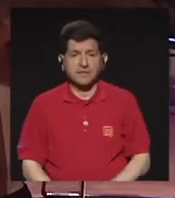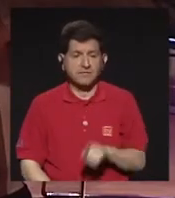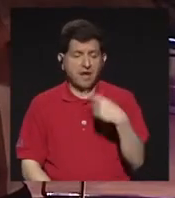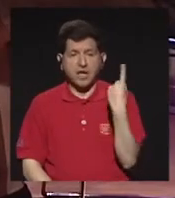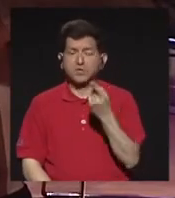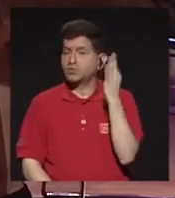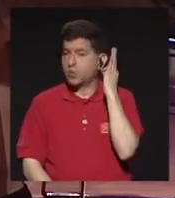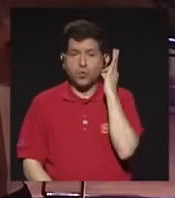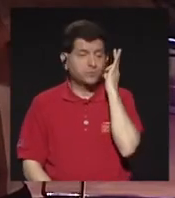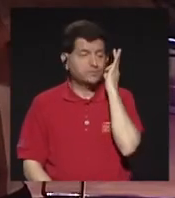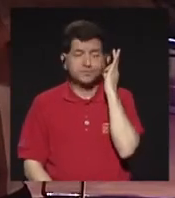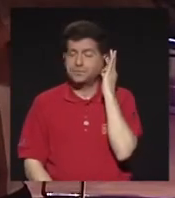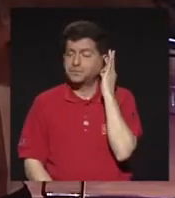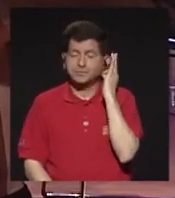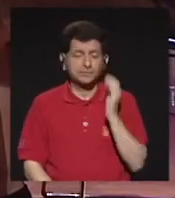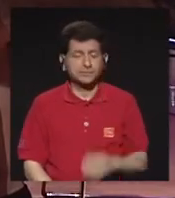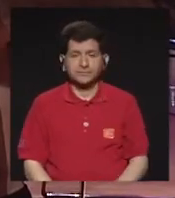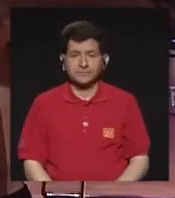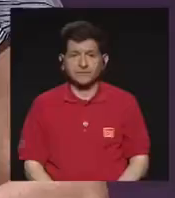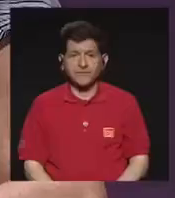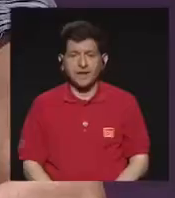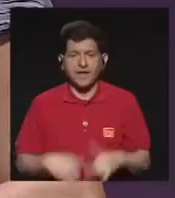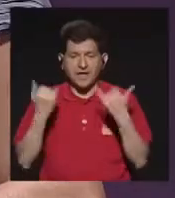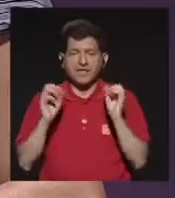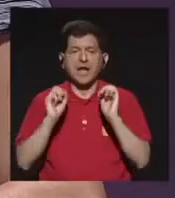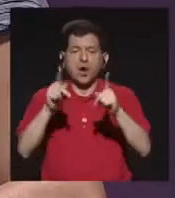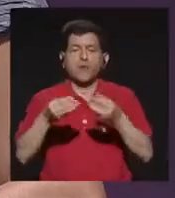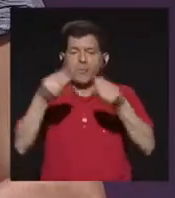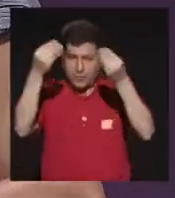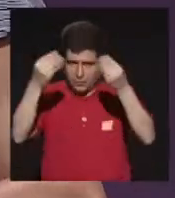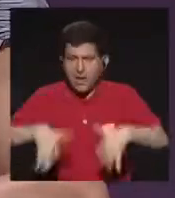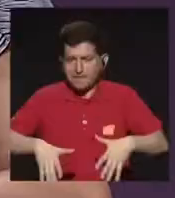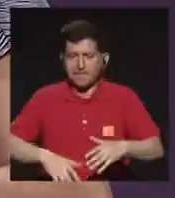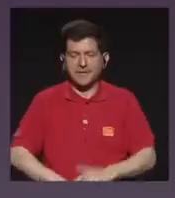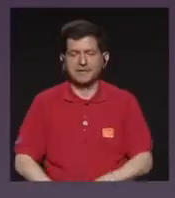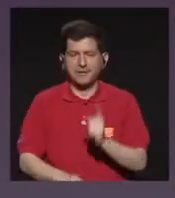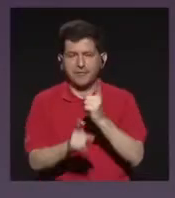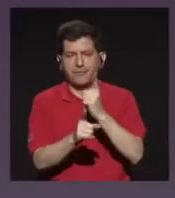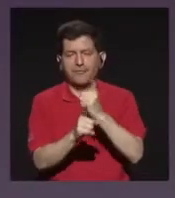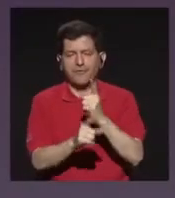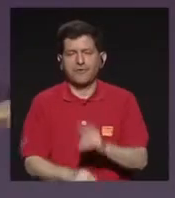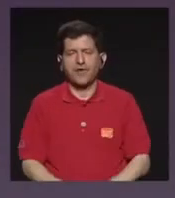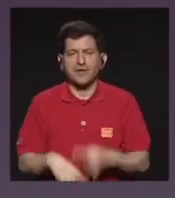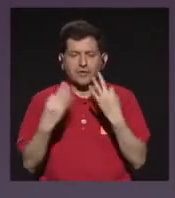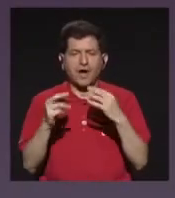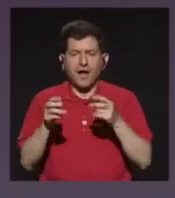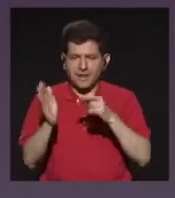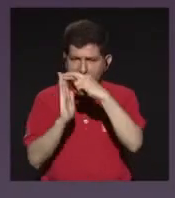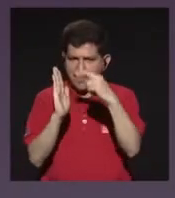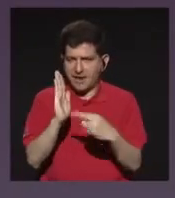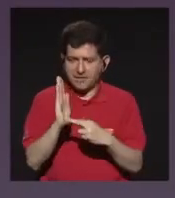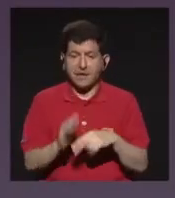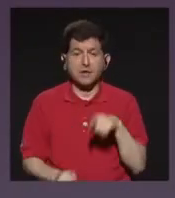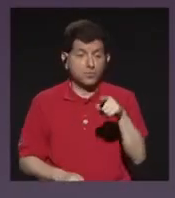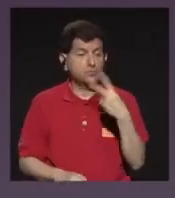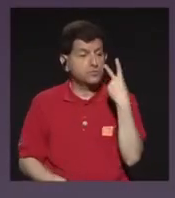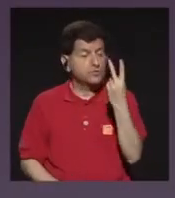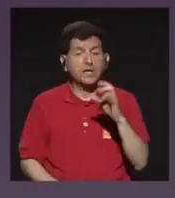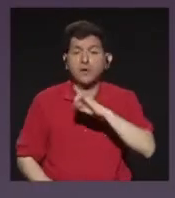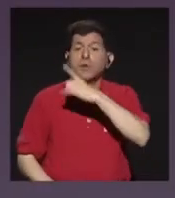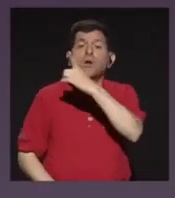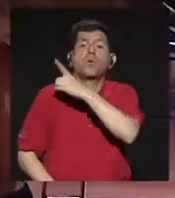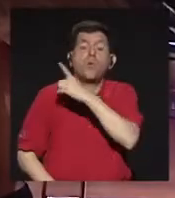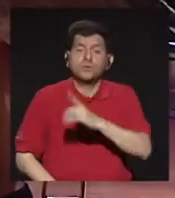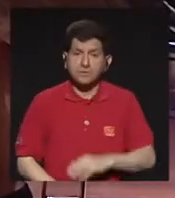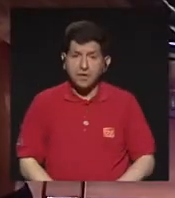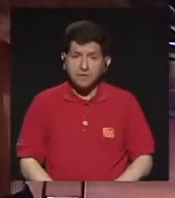solo mujeres. Porque sí, ya se perdió esa posibilidad. Sí, porque tenemos que estar tratando de regular. Mientras que usted ve muchas juntas, bueno,